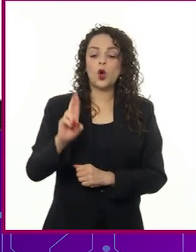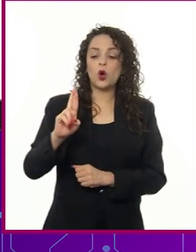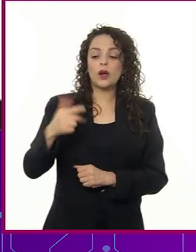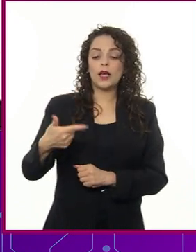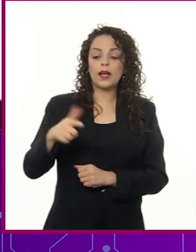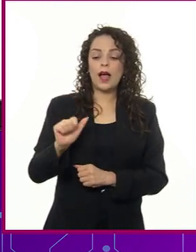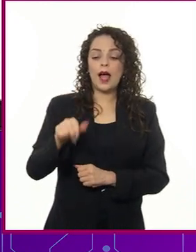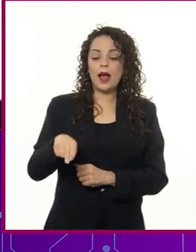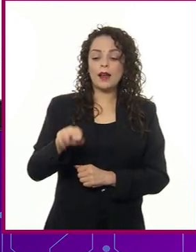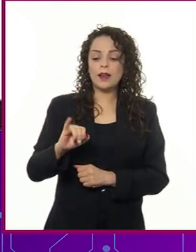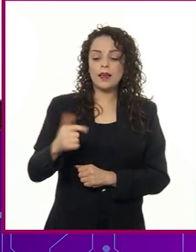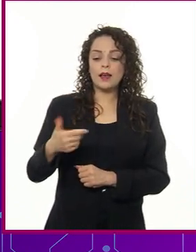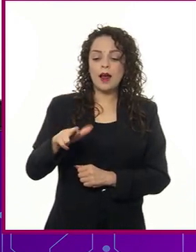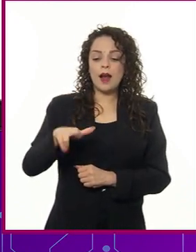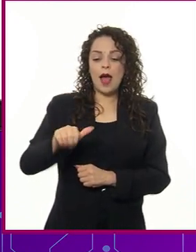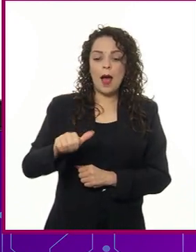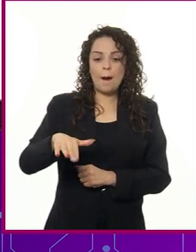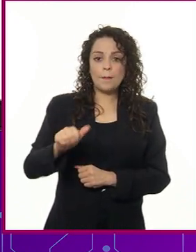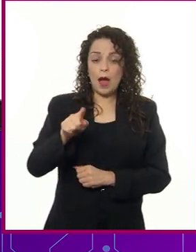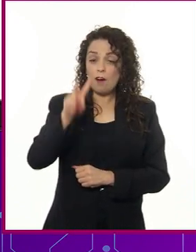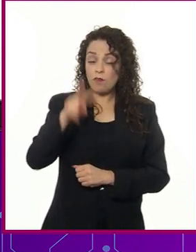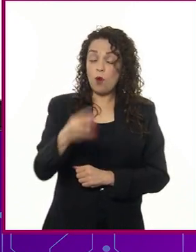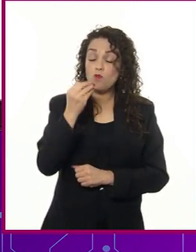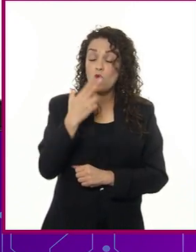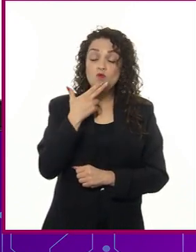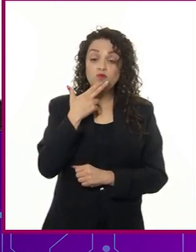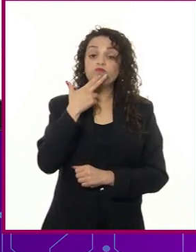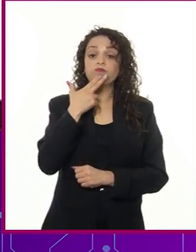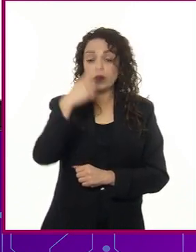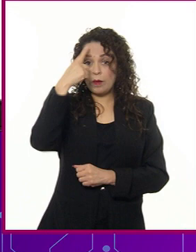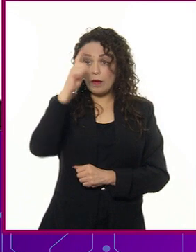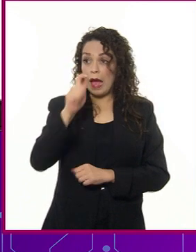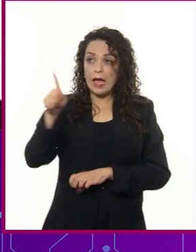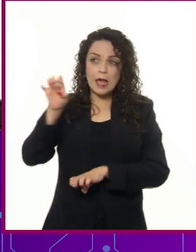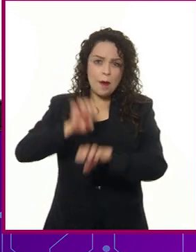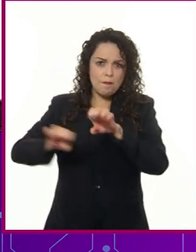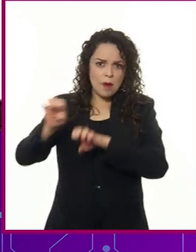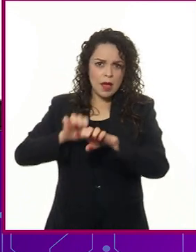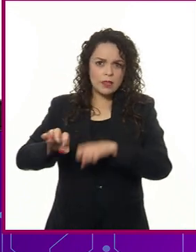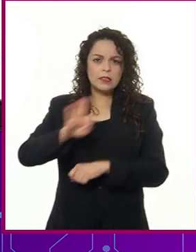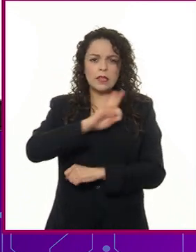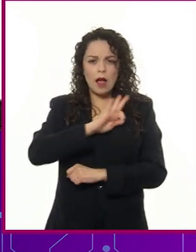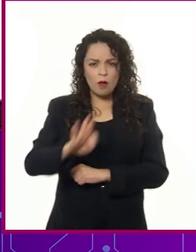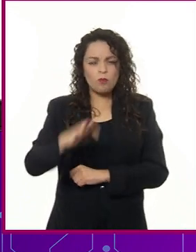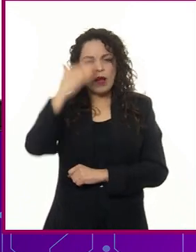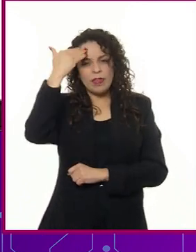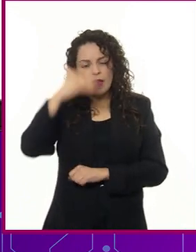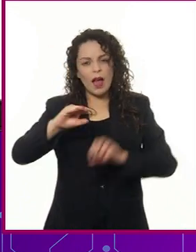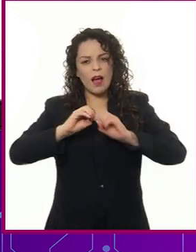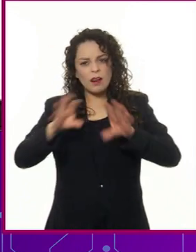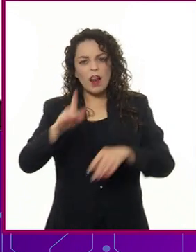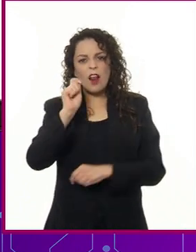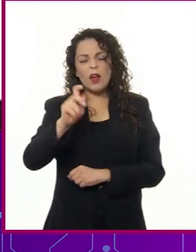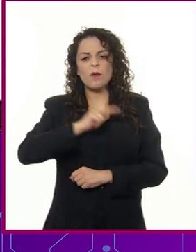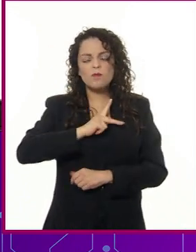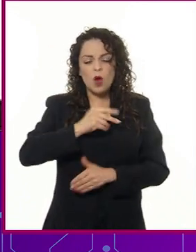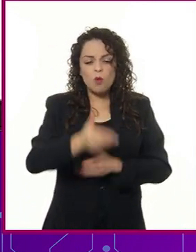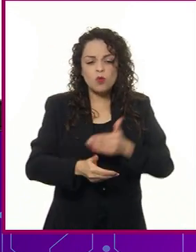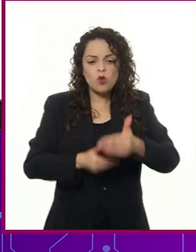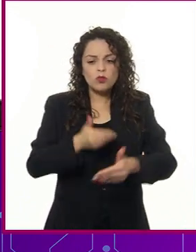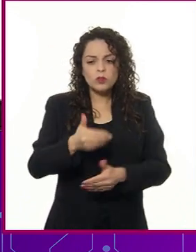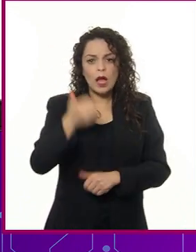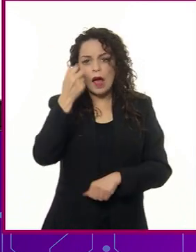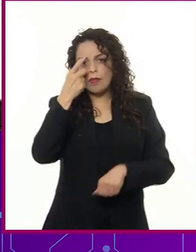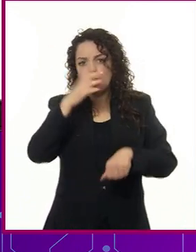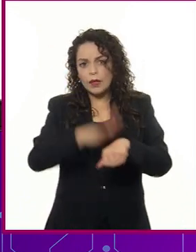El organigrama es una herramienta muy útil para que una empresa tenga claridad en sus procesos operativos y